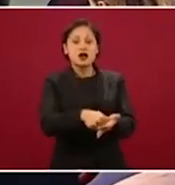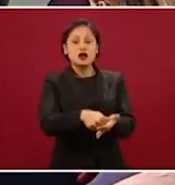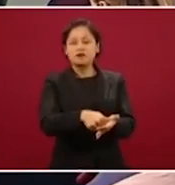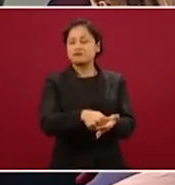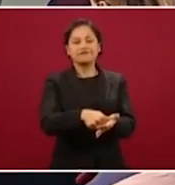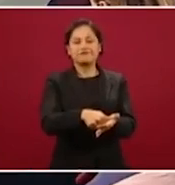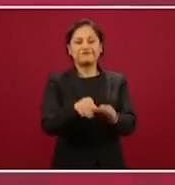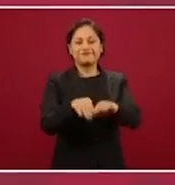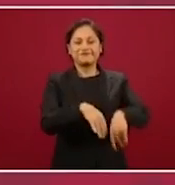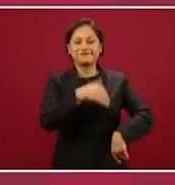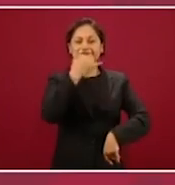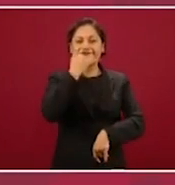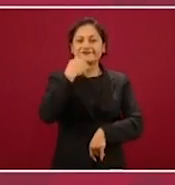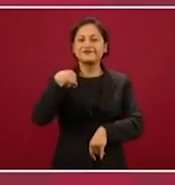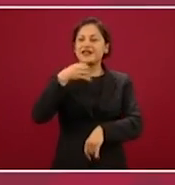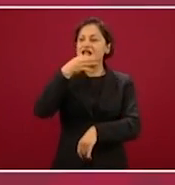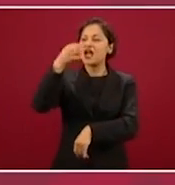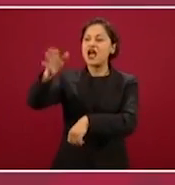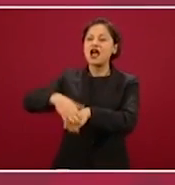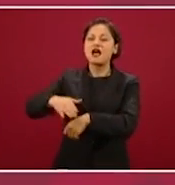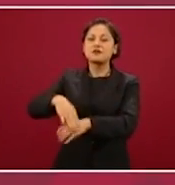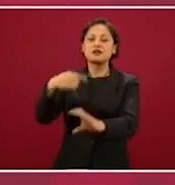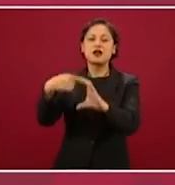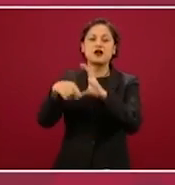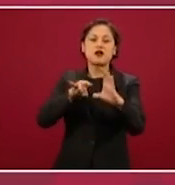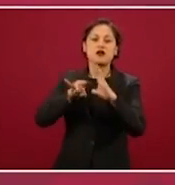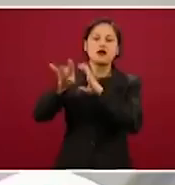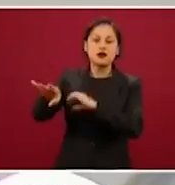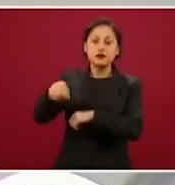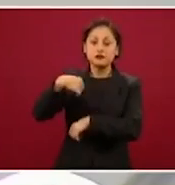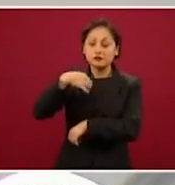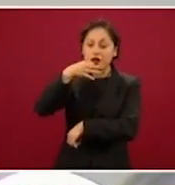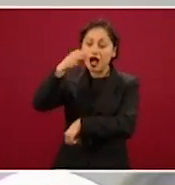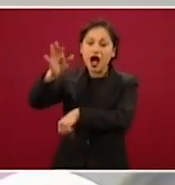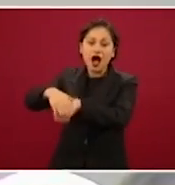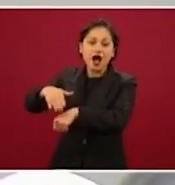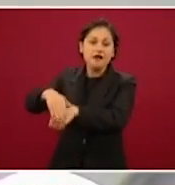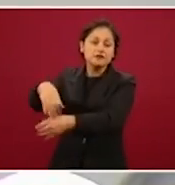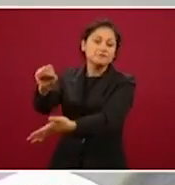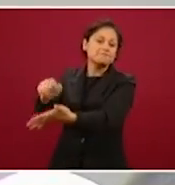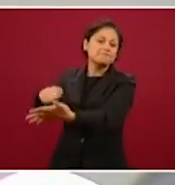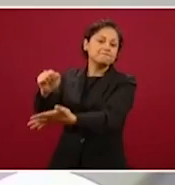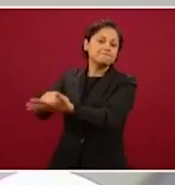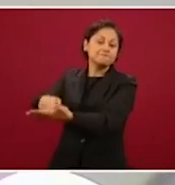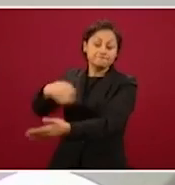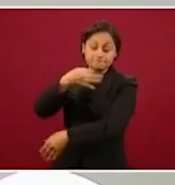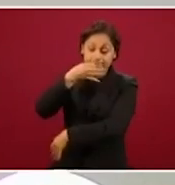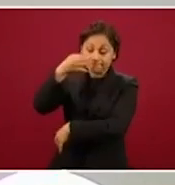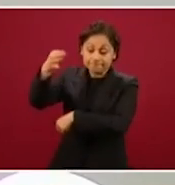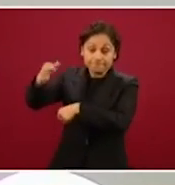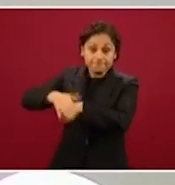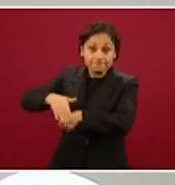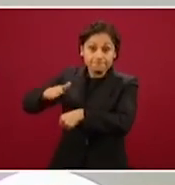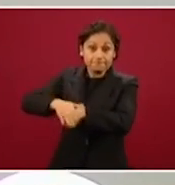avisarles, tocarles la puerta. Te vengo a avisar que esto